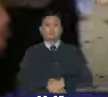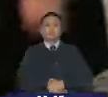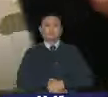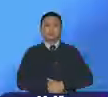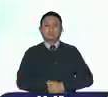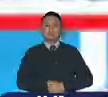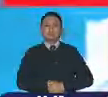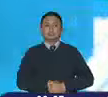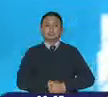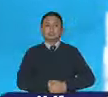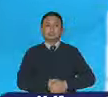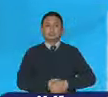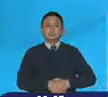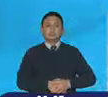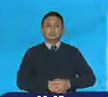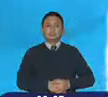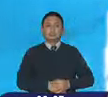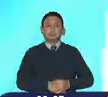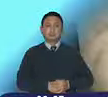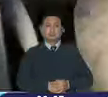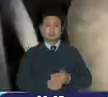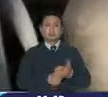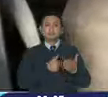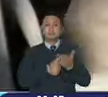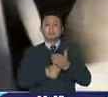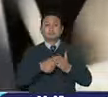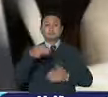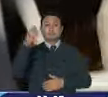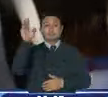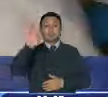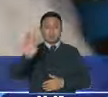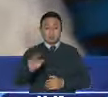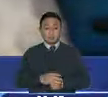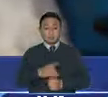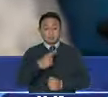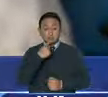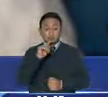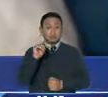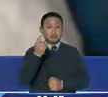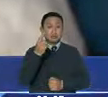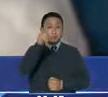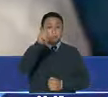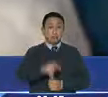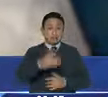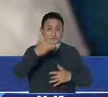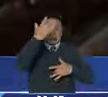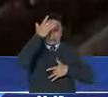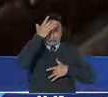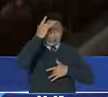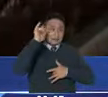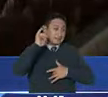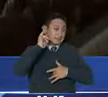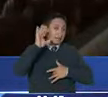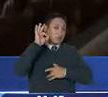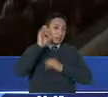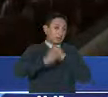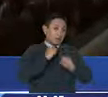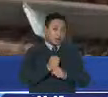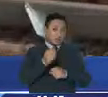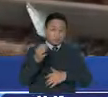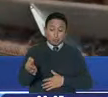Zambrano. El Ministerio de Salud Pública confirmó el primer caso de gripe aviar en una menor de 9 años de